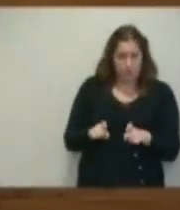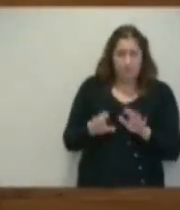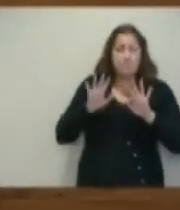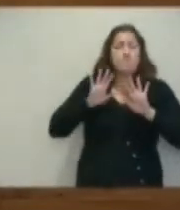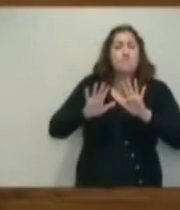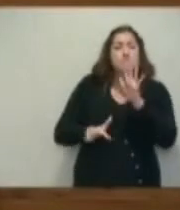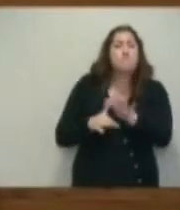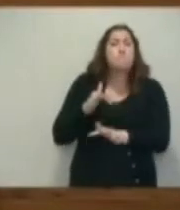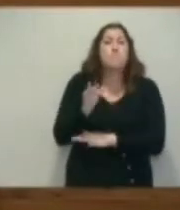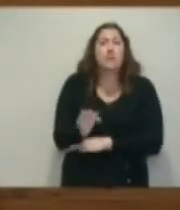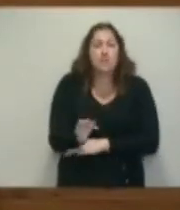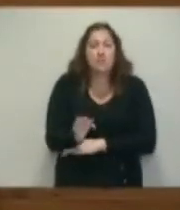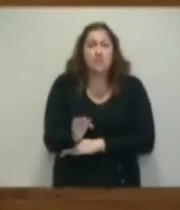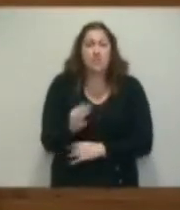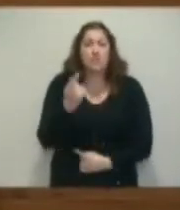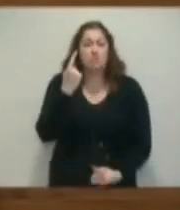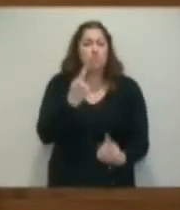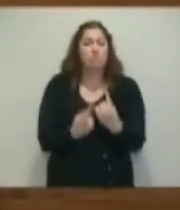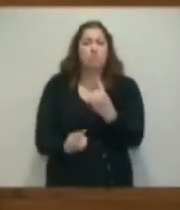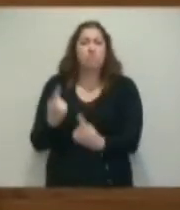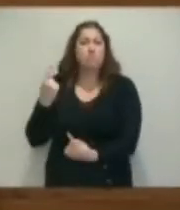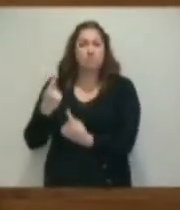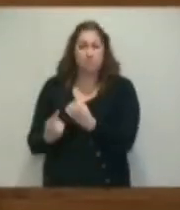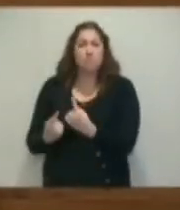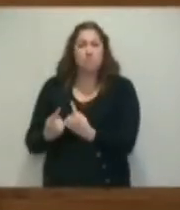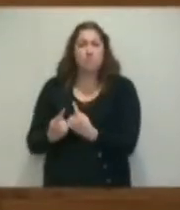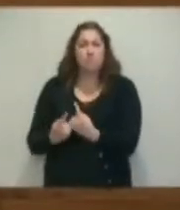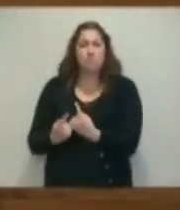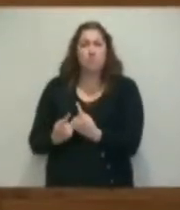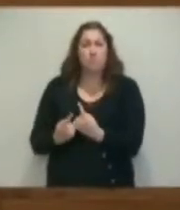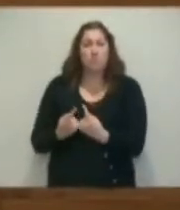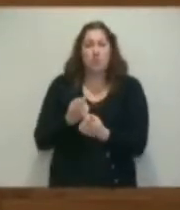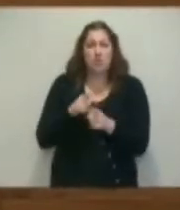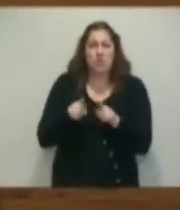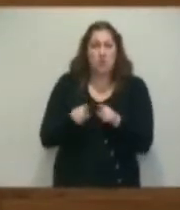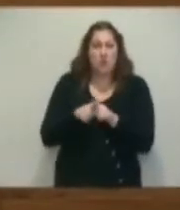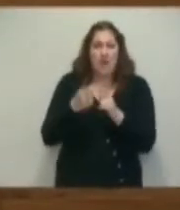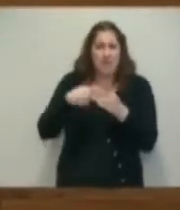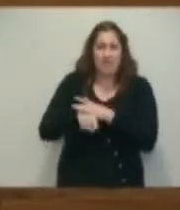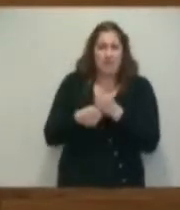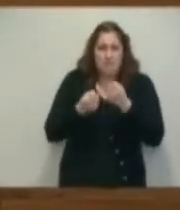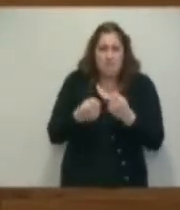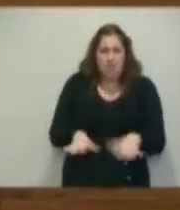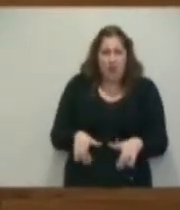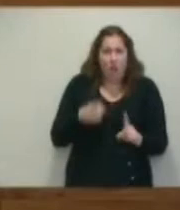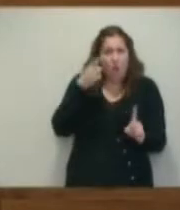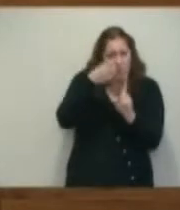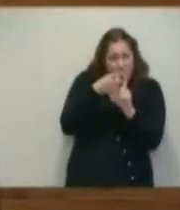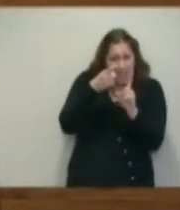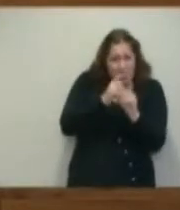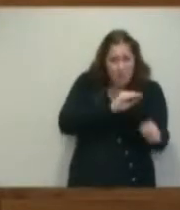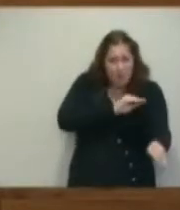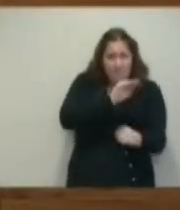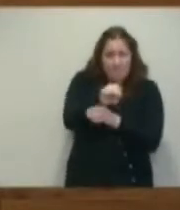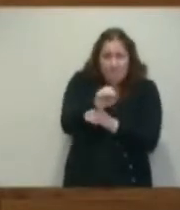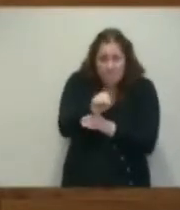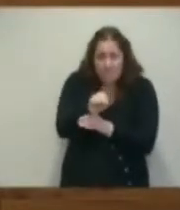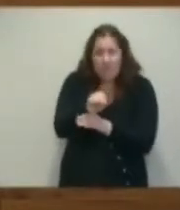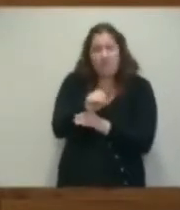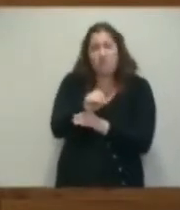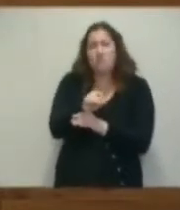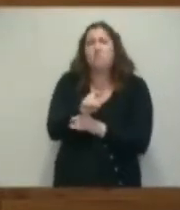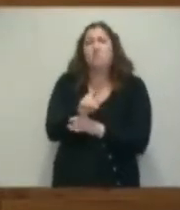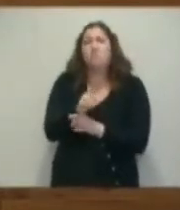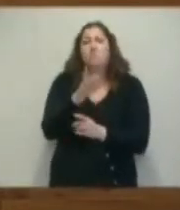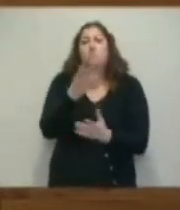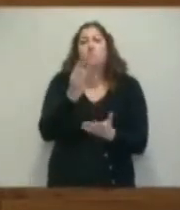Pero además es que además de esta ineficiente gestión, la finalidad o destino a que se debían destinar esos fondos ni siquiera, en algunos